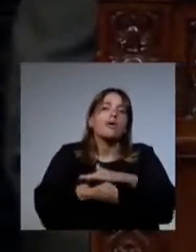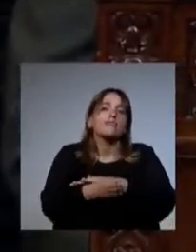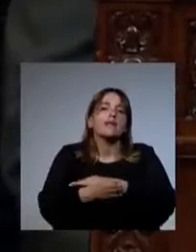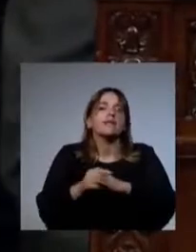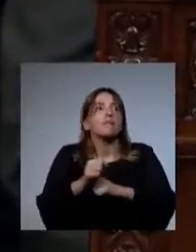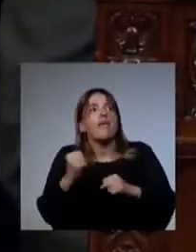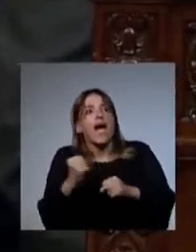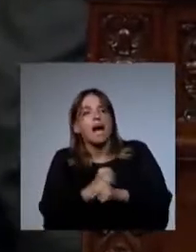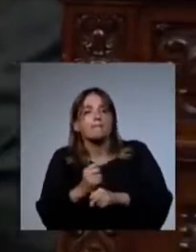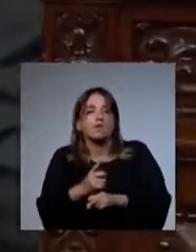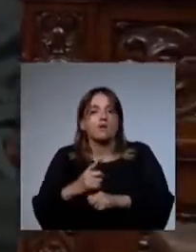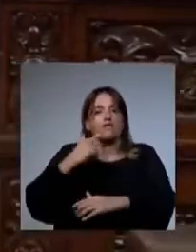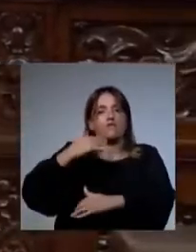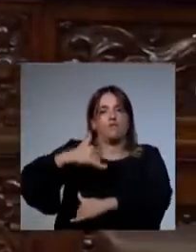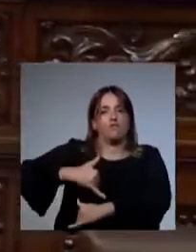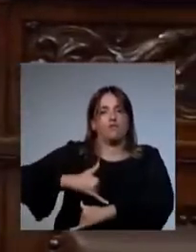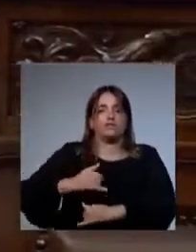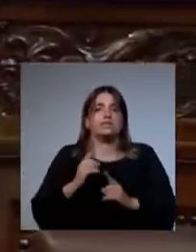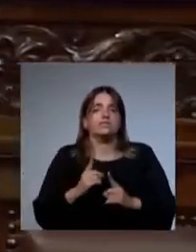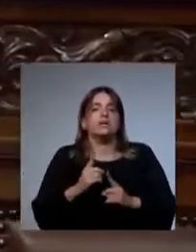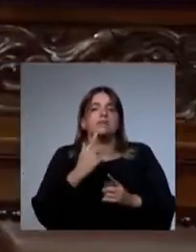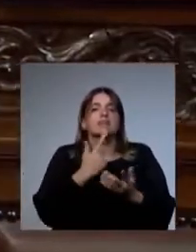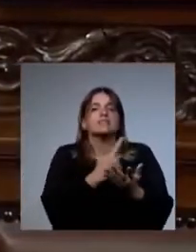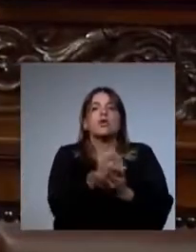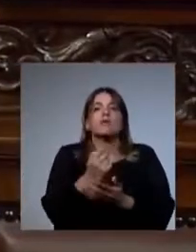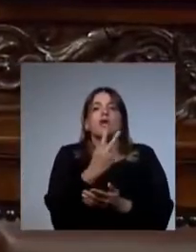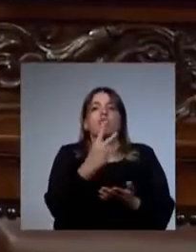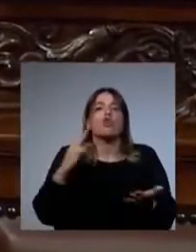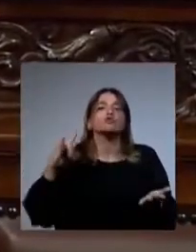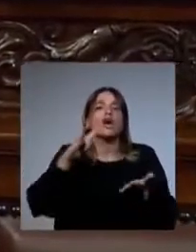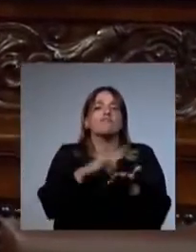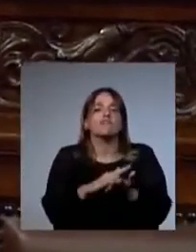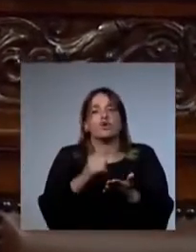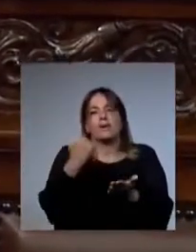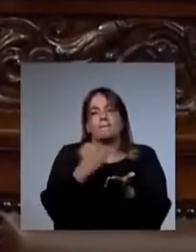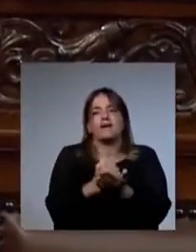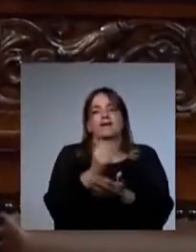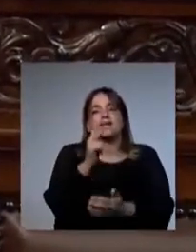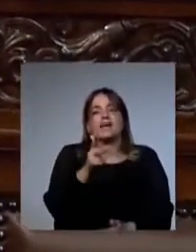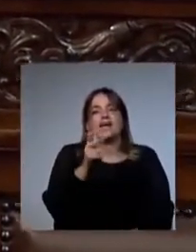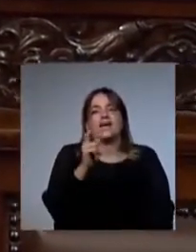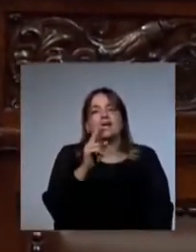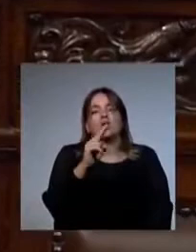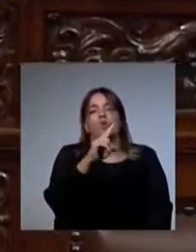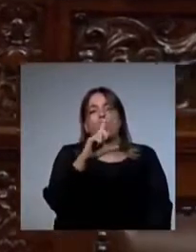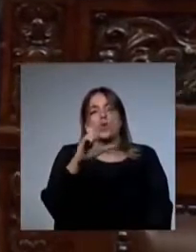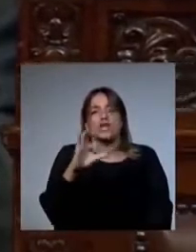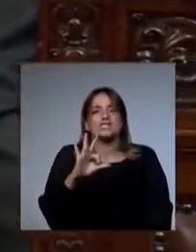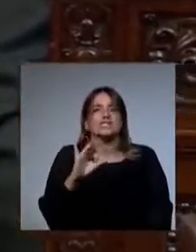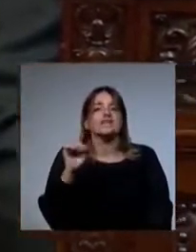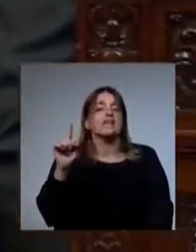Armadas. Se adquirieron 2 aviones Hércules de la Fuerza Aérea Española.